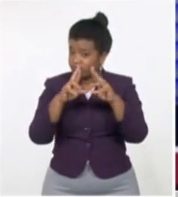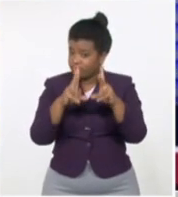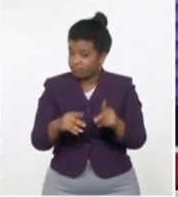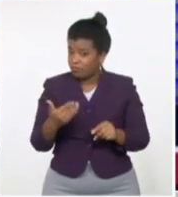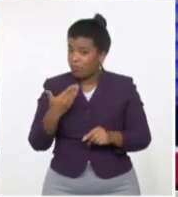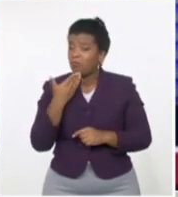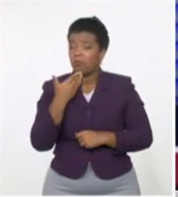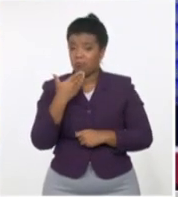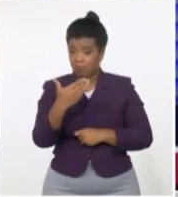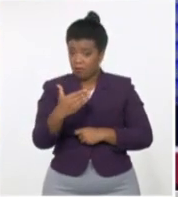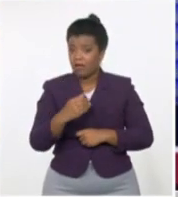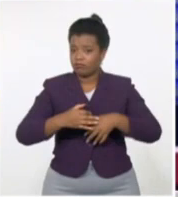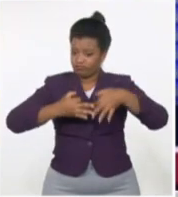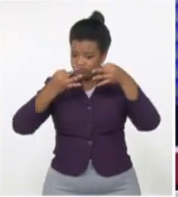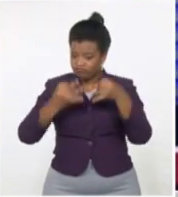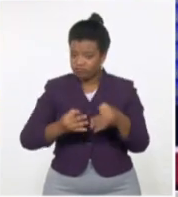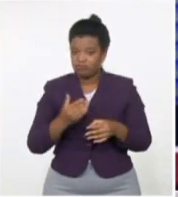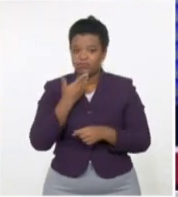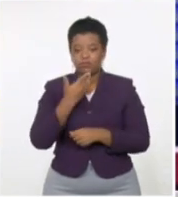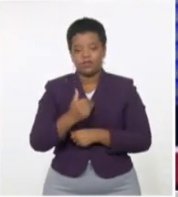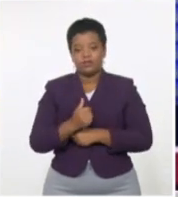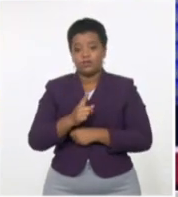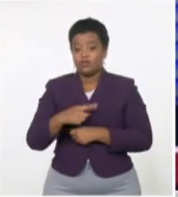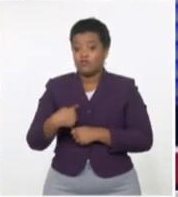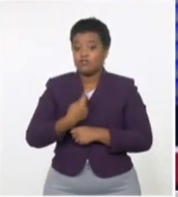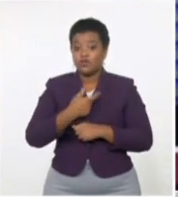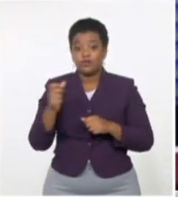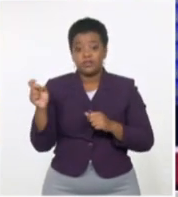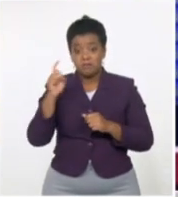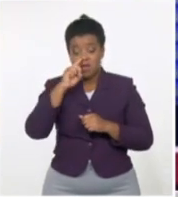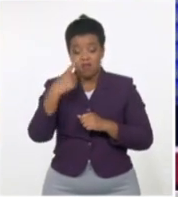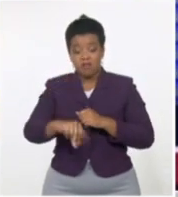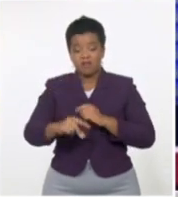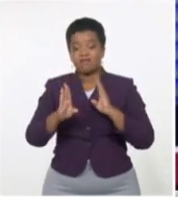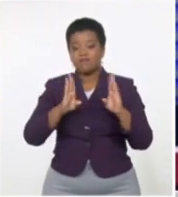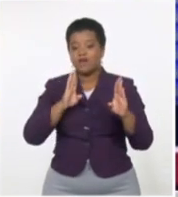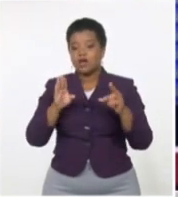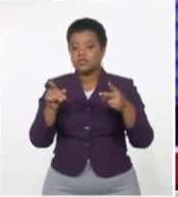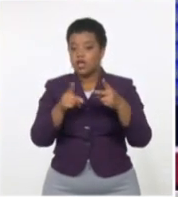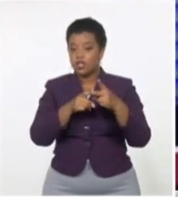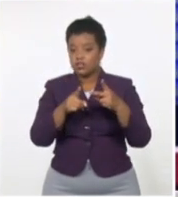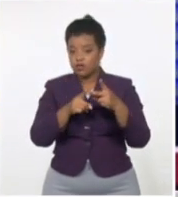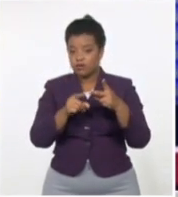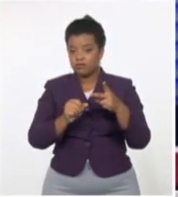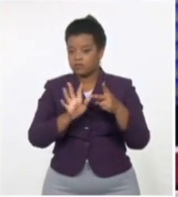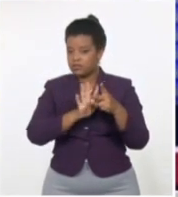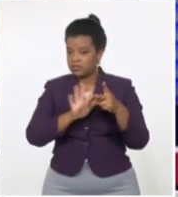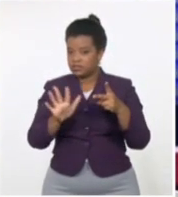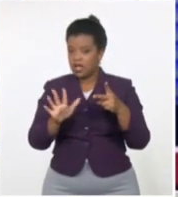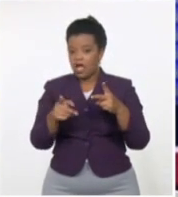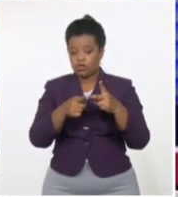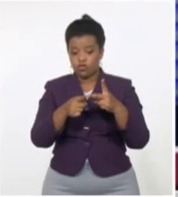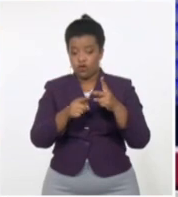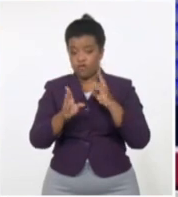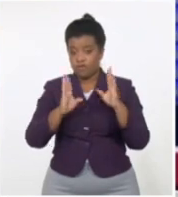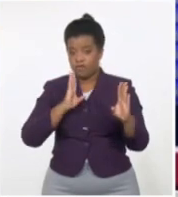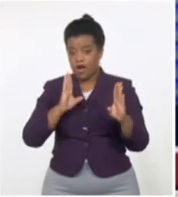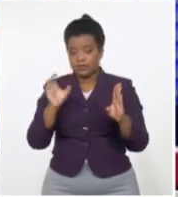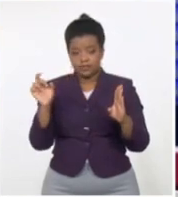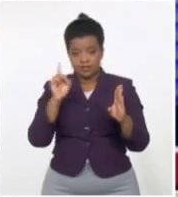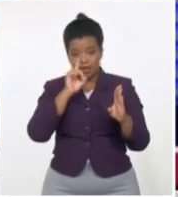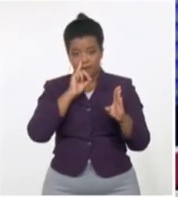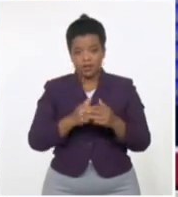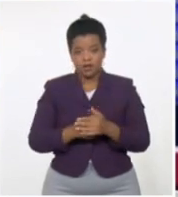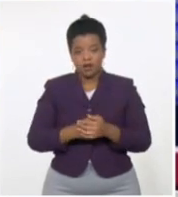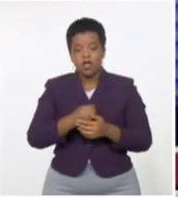de inmunogenicidad. Nosotros terminamos el estudio de fase 2 y podemos decir, ya está terminado el estudio de fase 2 de Abdala, y se